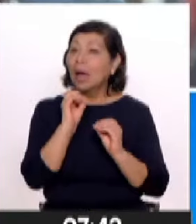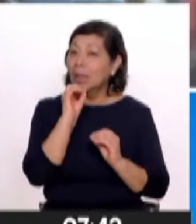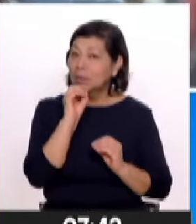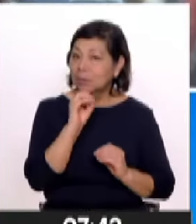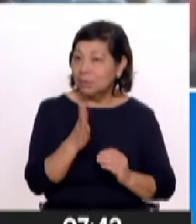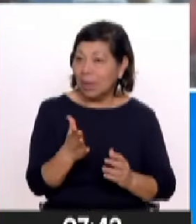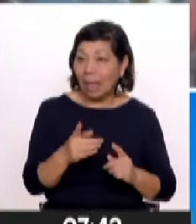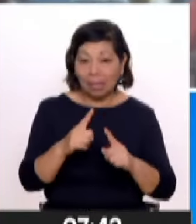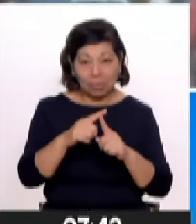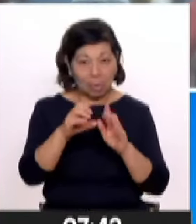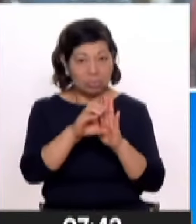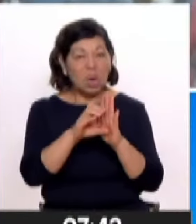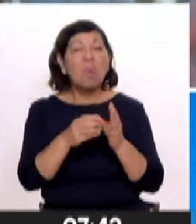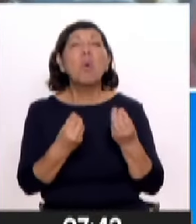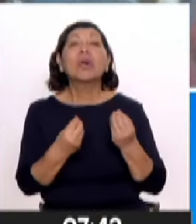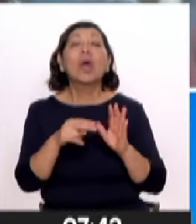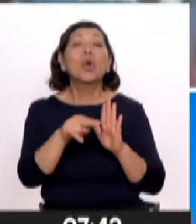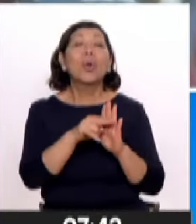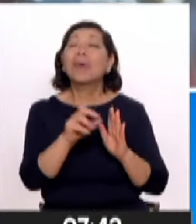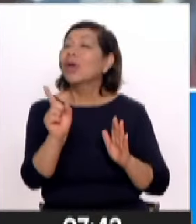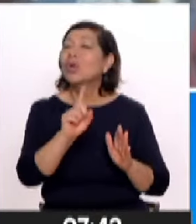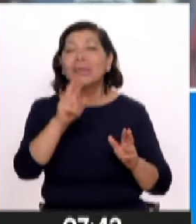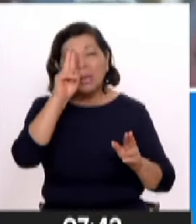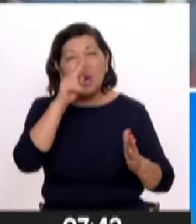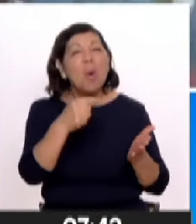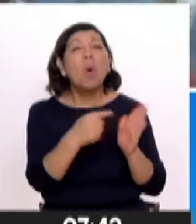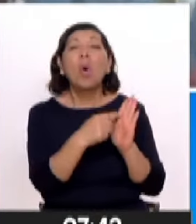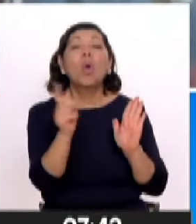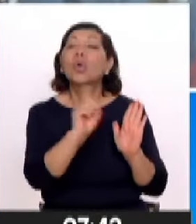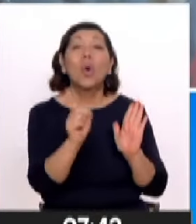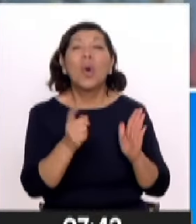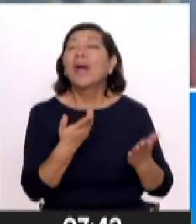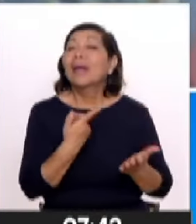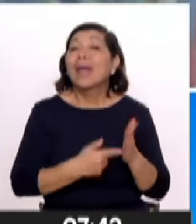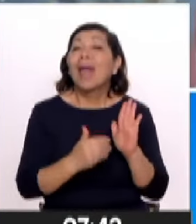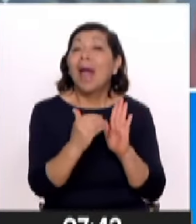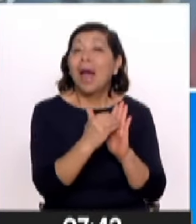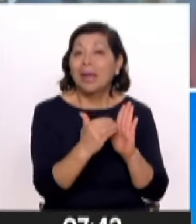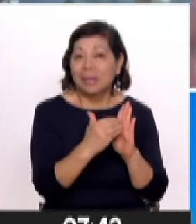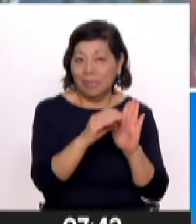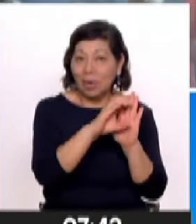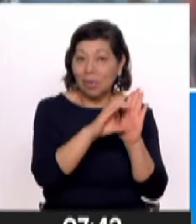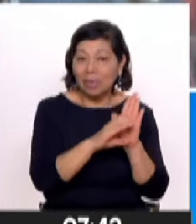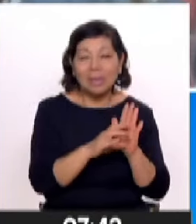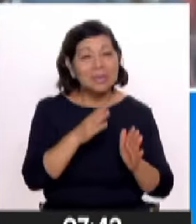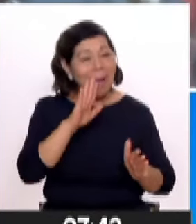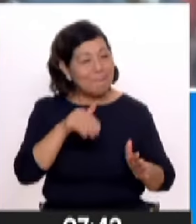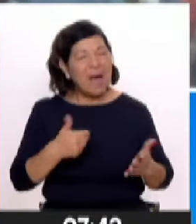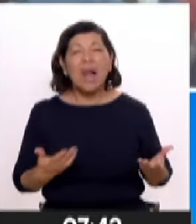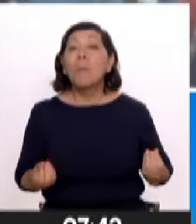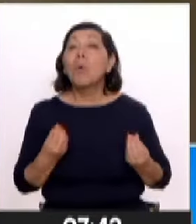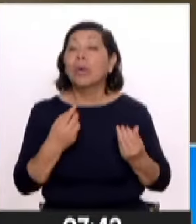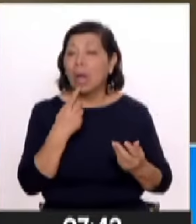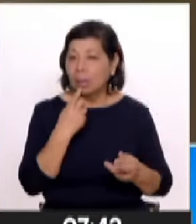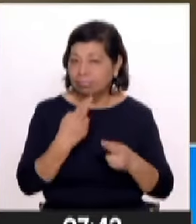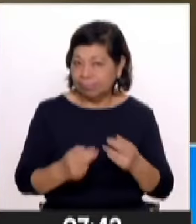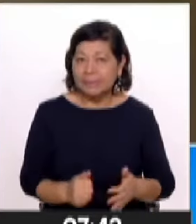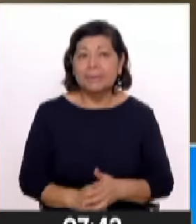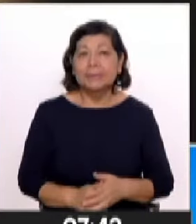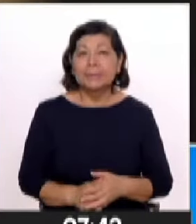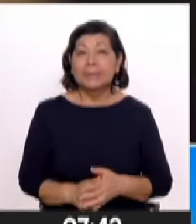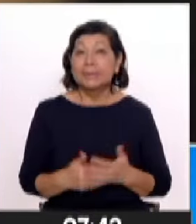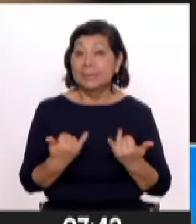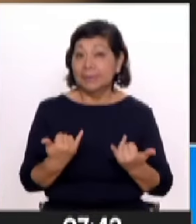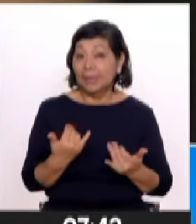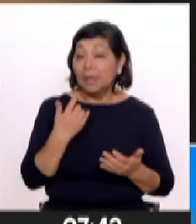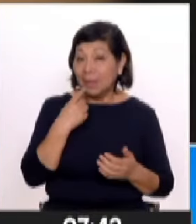decirle por qué la norma es inconstitucional y qué artículo de la Constitución viola. Entonces, es probable